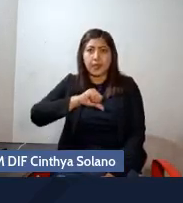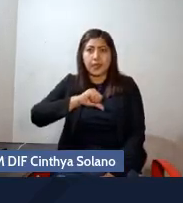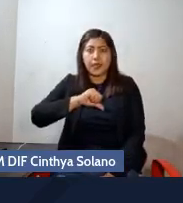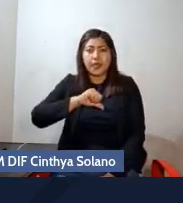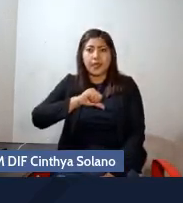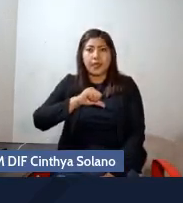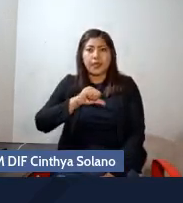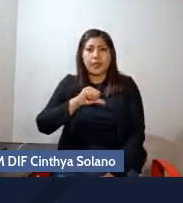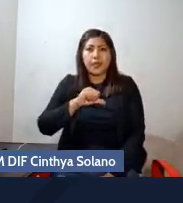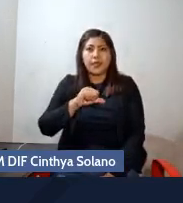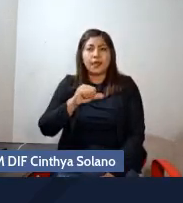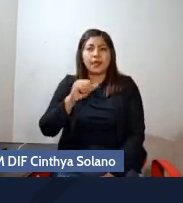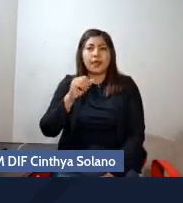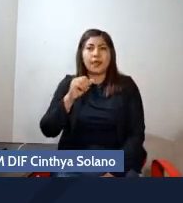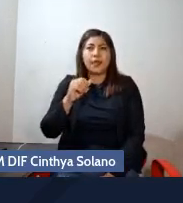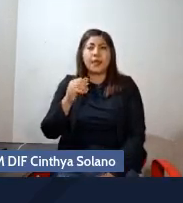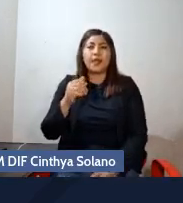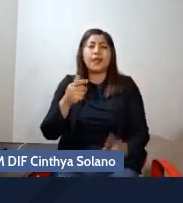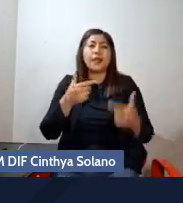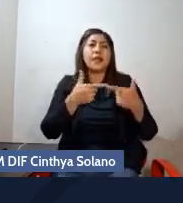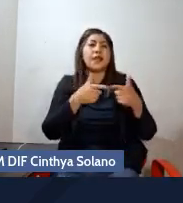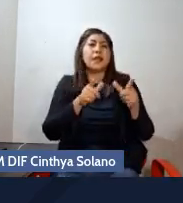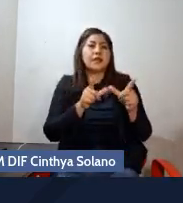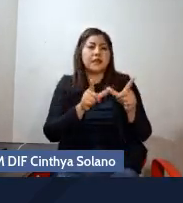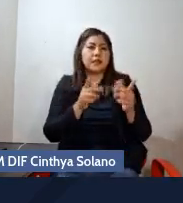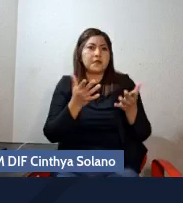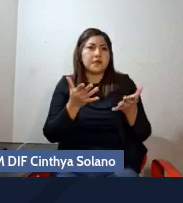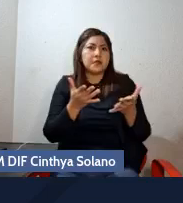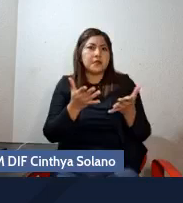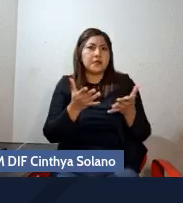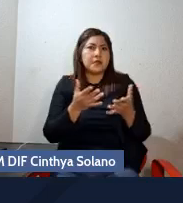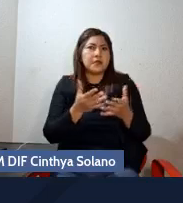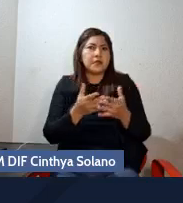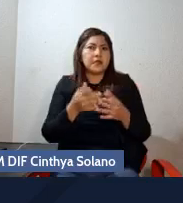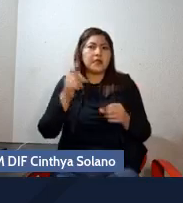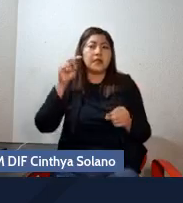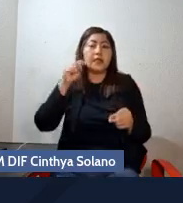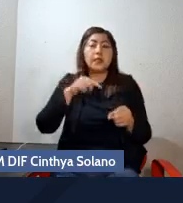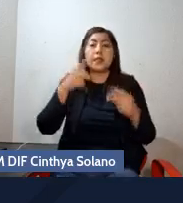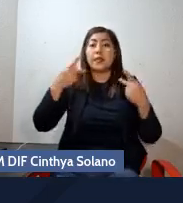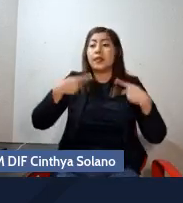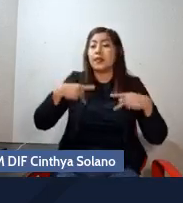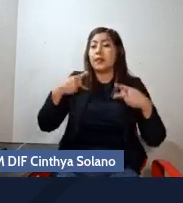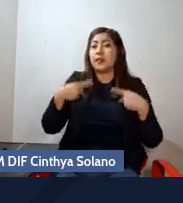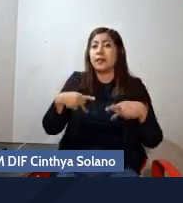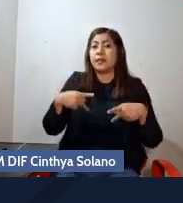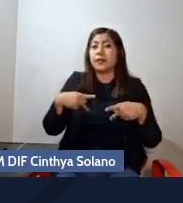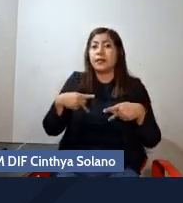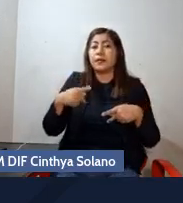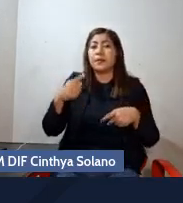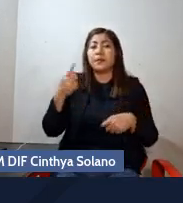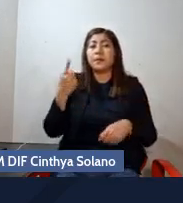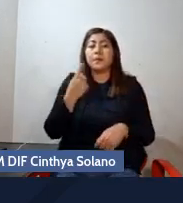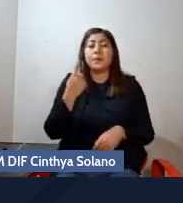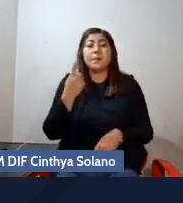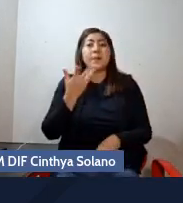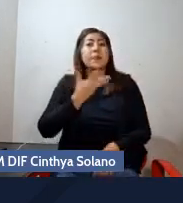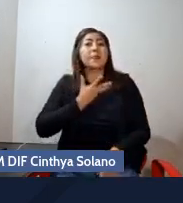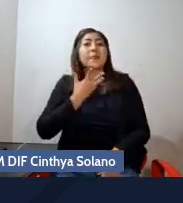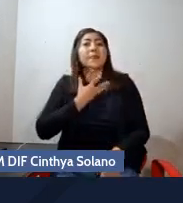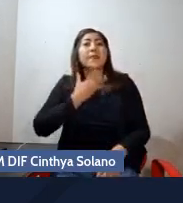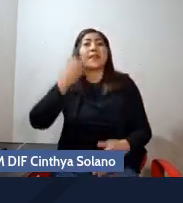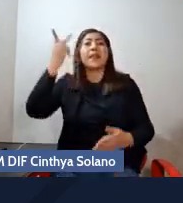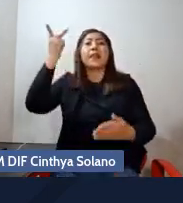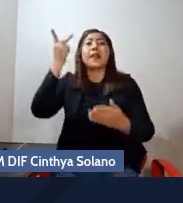un grupo en particular. Aquellas personas que tengan programas sociales, no se